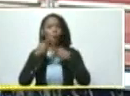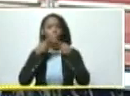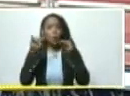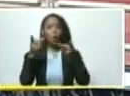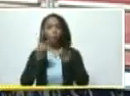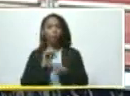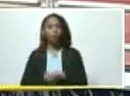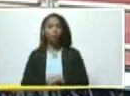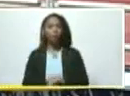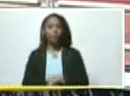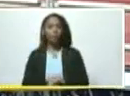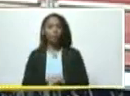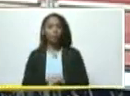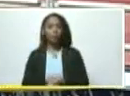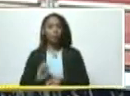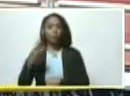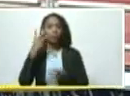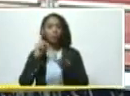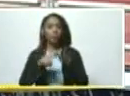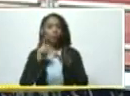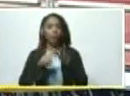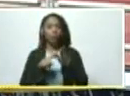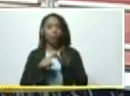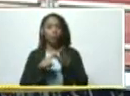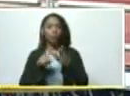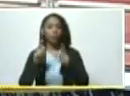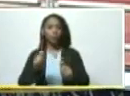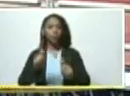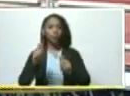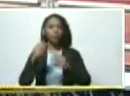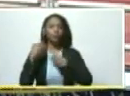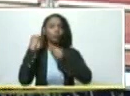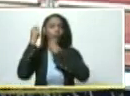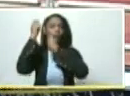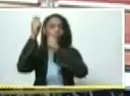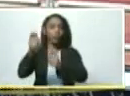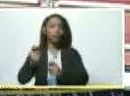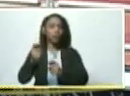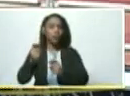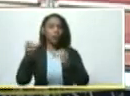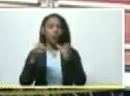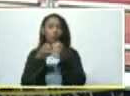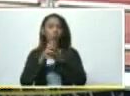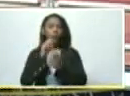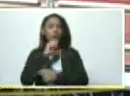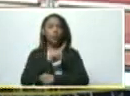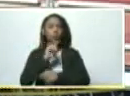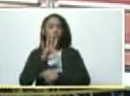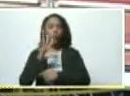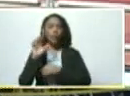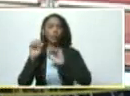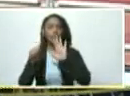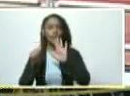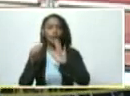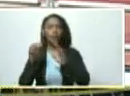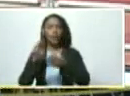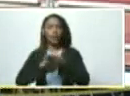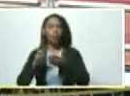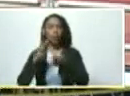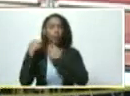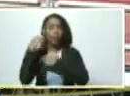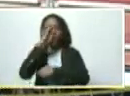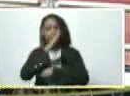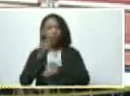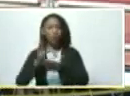públicas. 3, delegar en la Brigada 256 responsabilidades directas en la resolución de